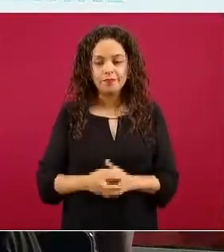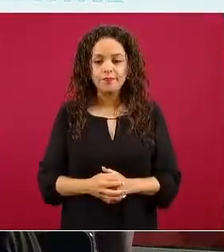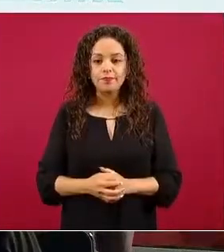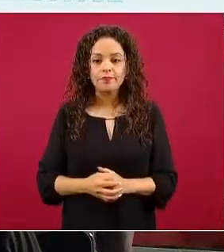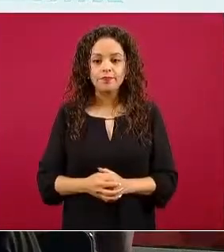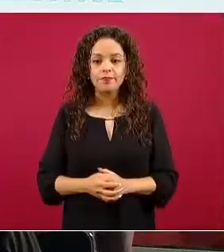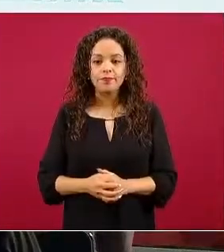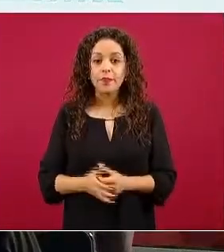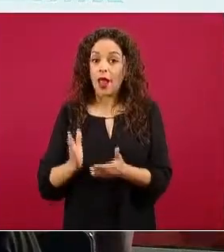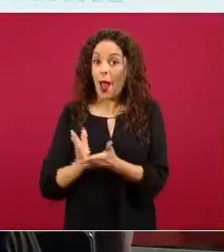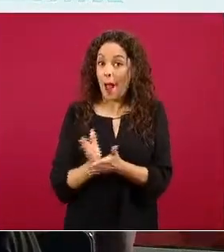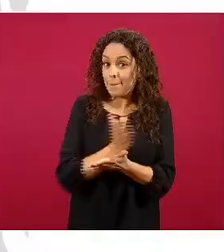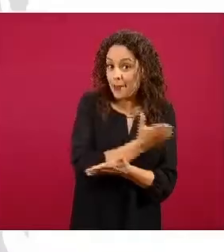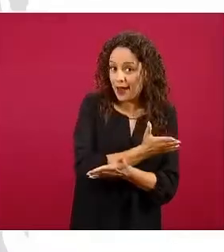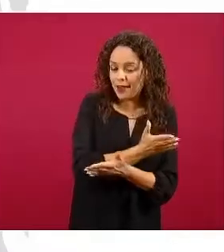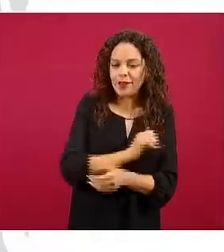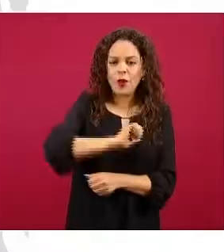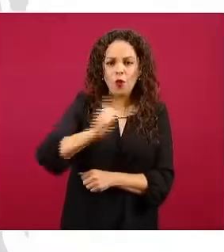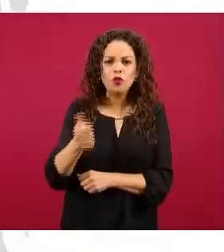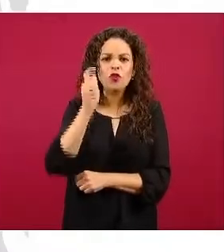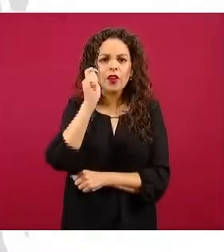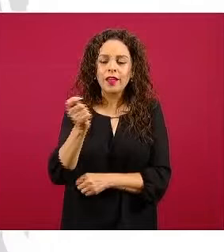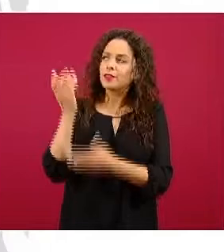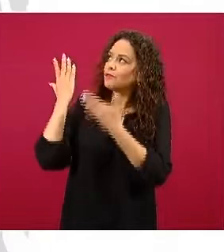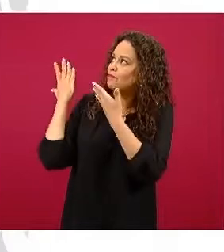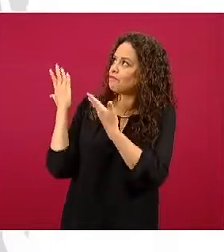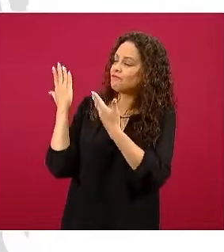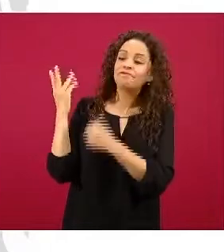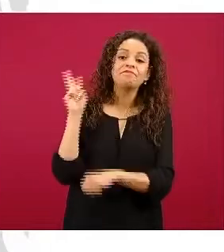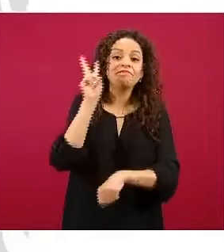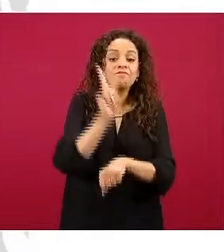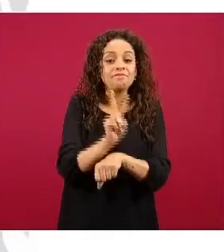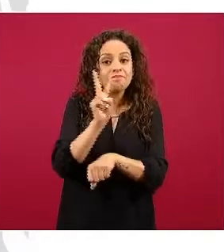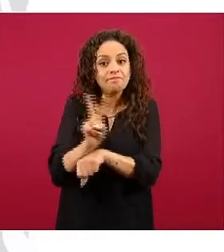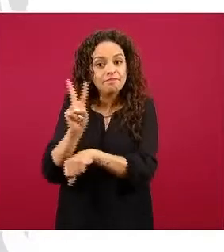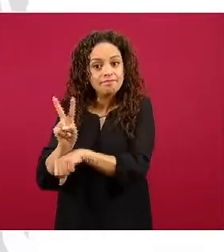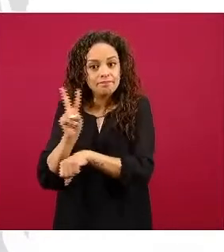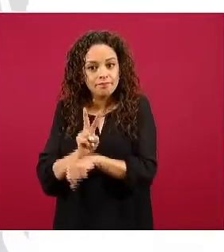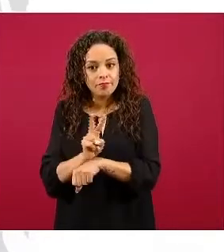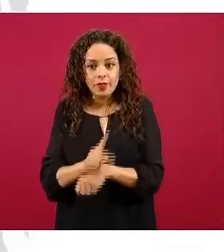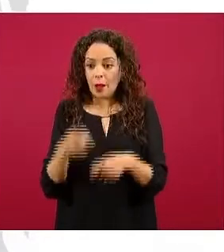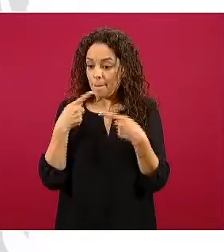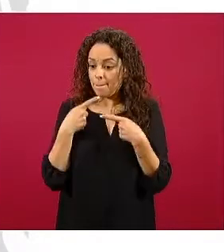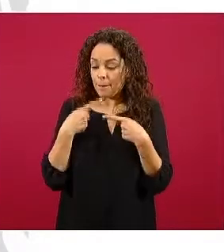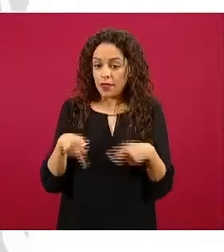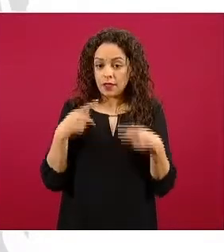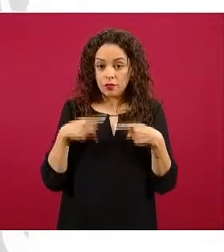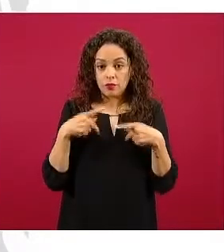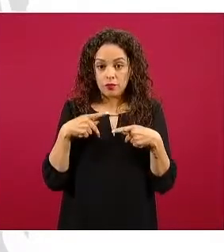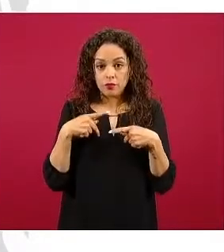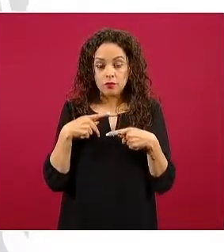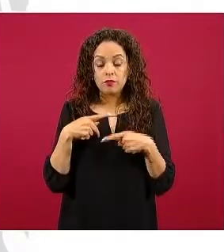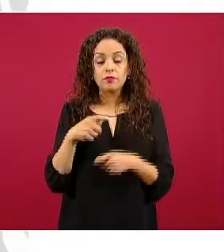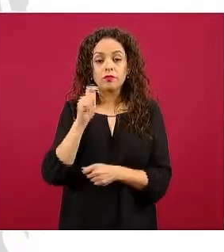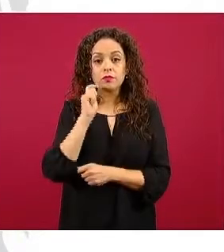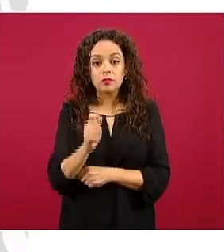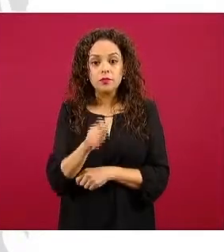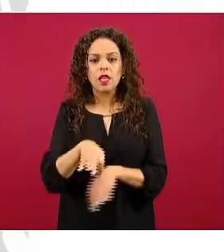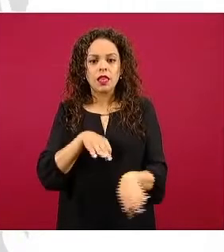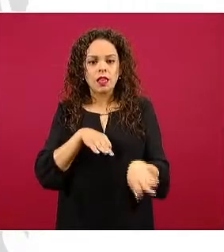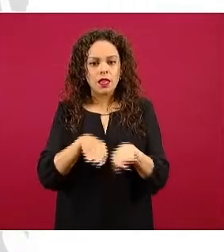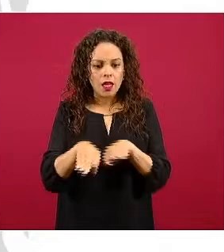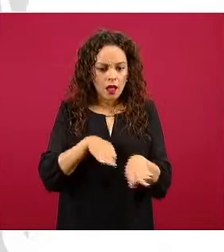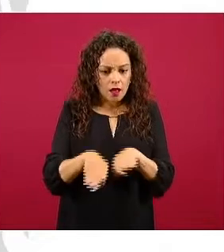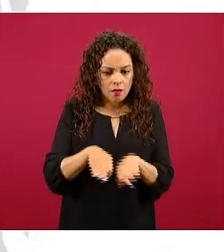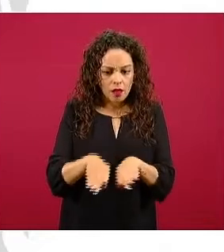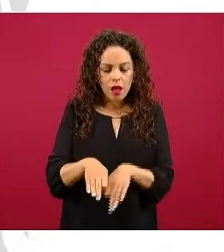Y además de esto, la vigilancia también de que las personas en su actividad económica o en su